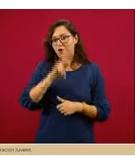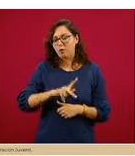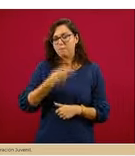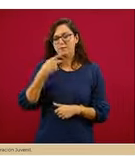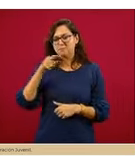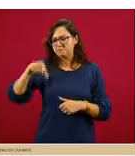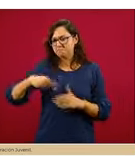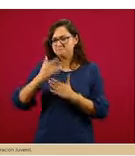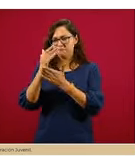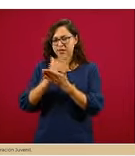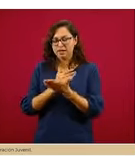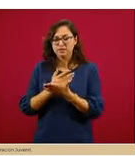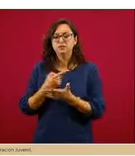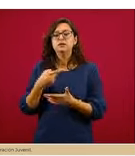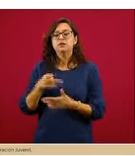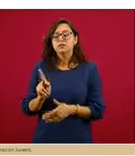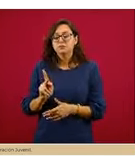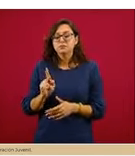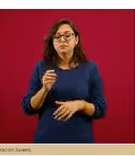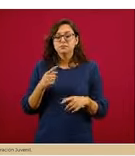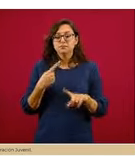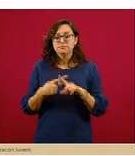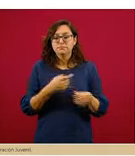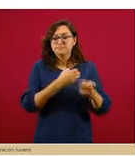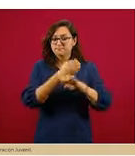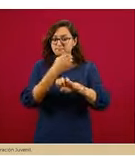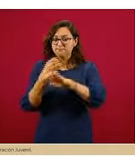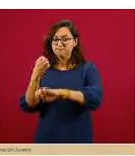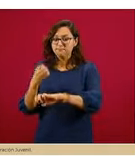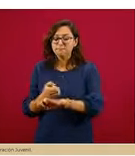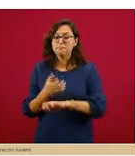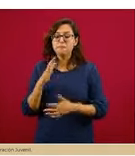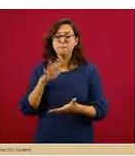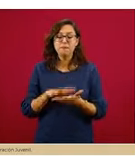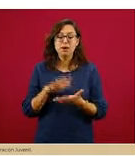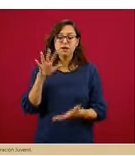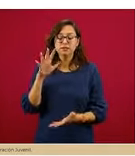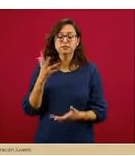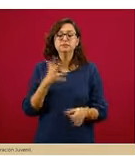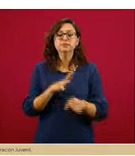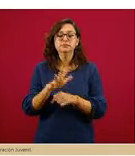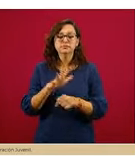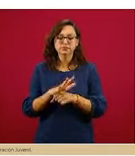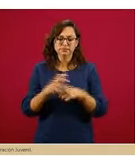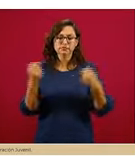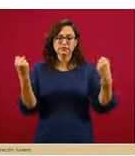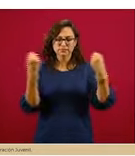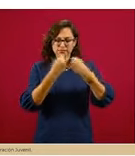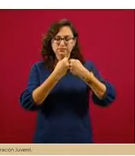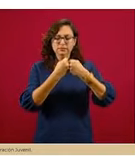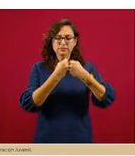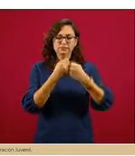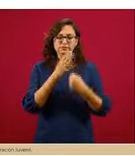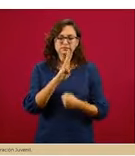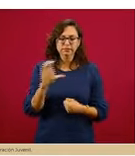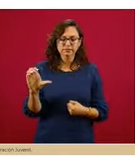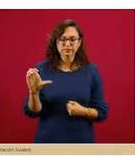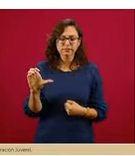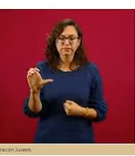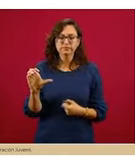ver cómo están los casos por estado, los estados que tienen más consumo, obviamente los fronterizos, Baja